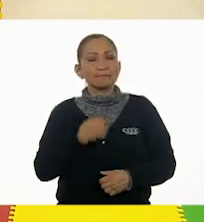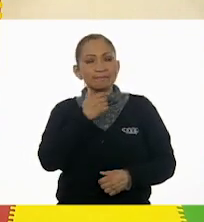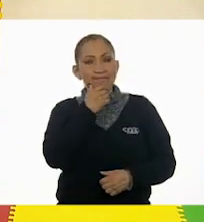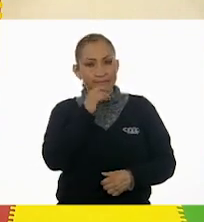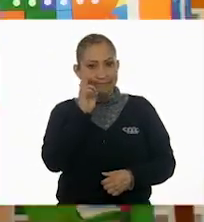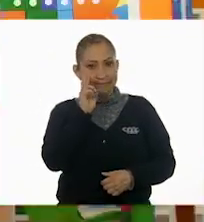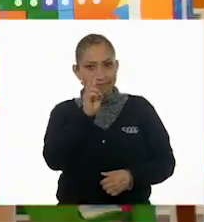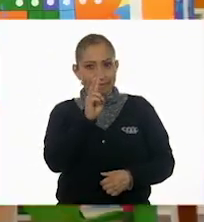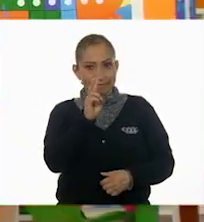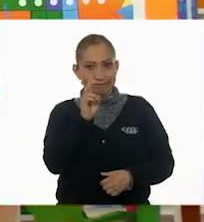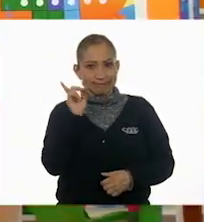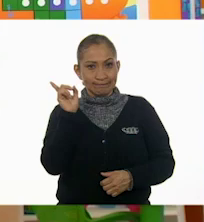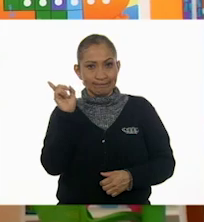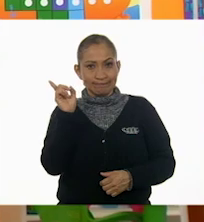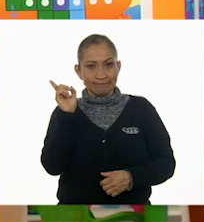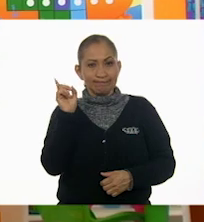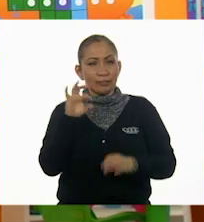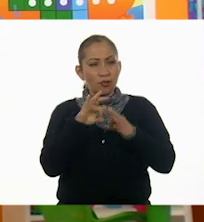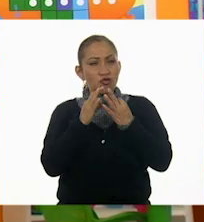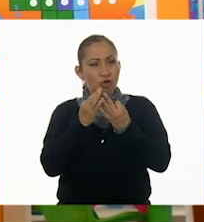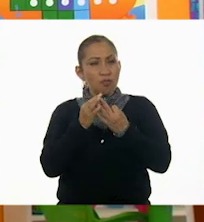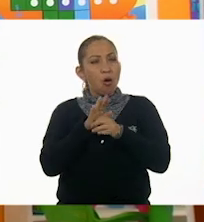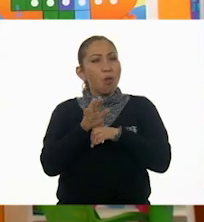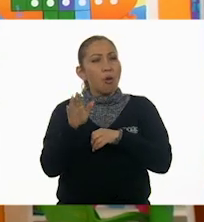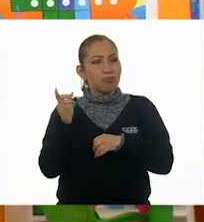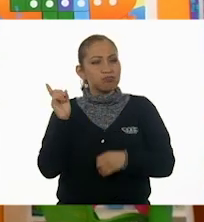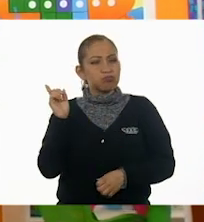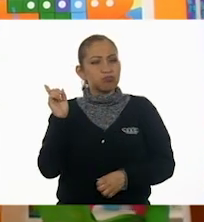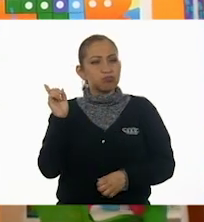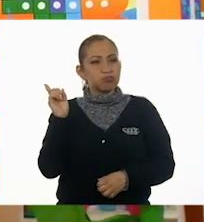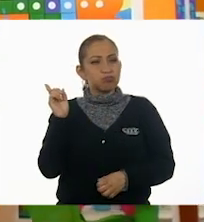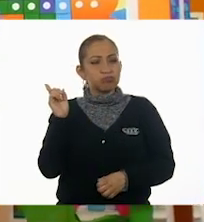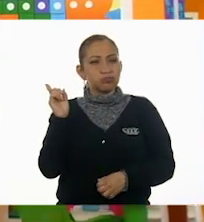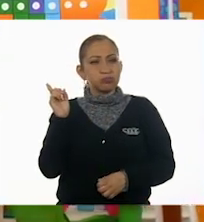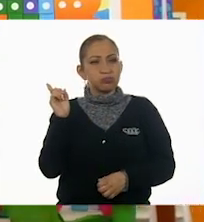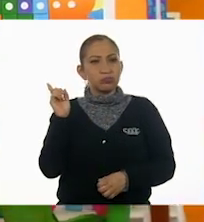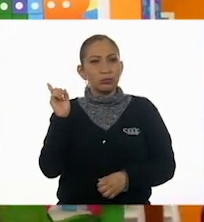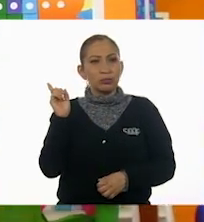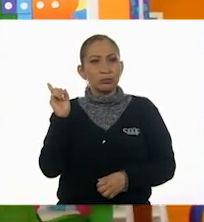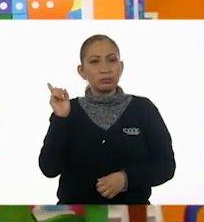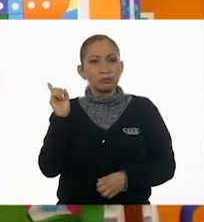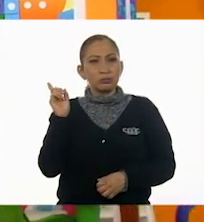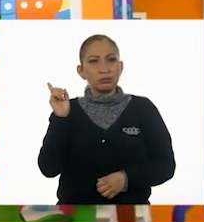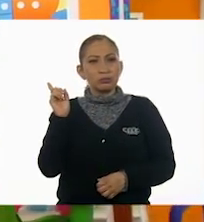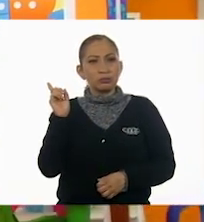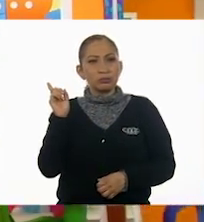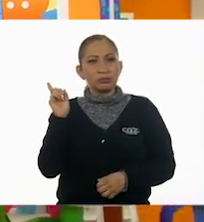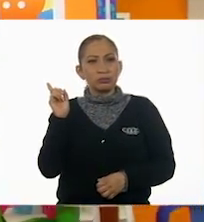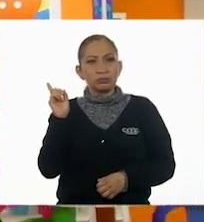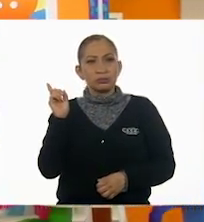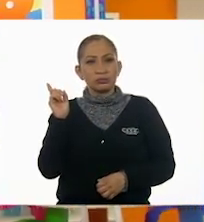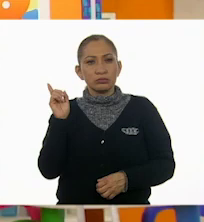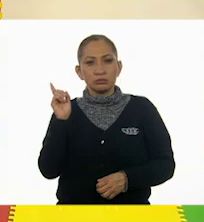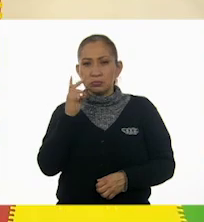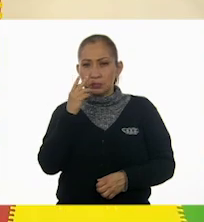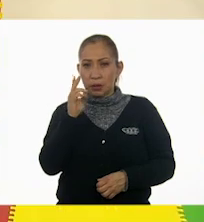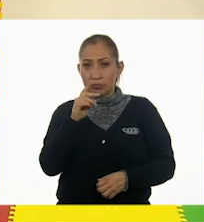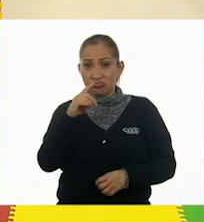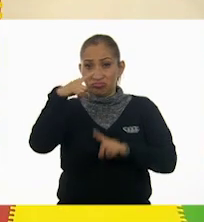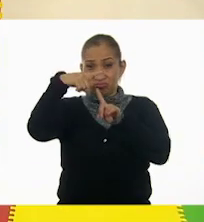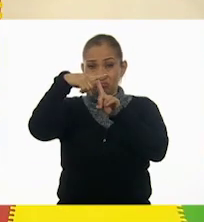¿Ya vieron qué forma tiene? Uh-huh. A ver, así paradita.